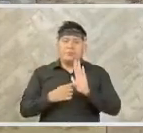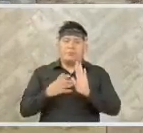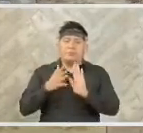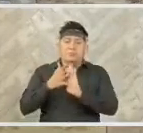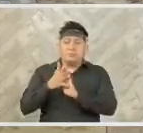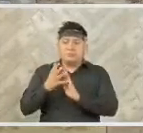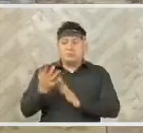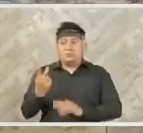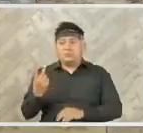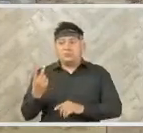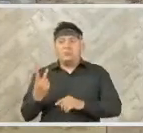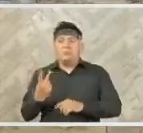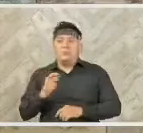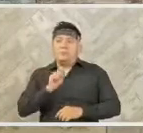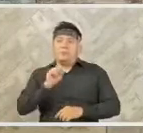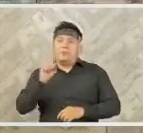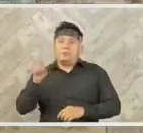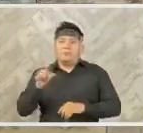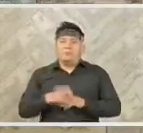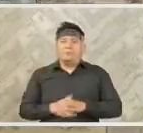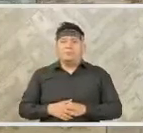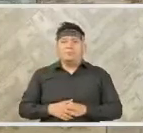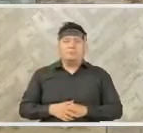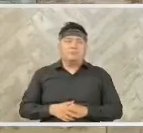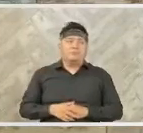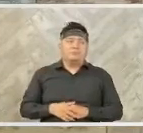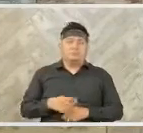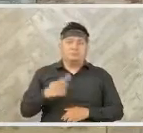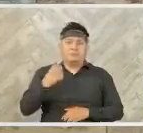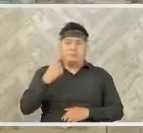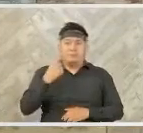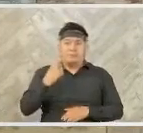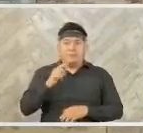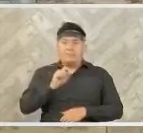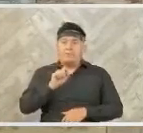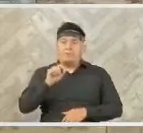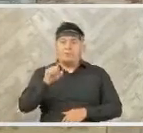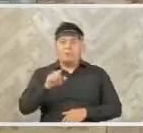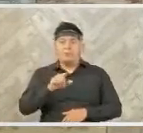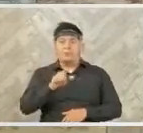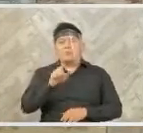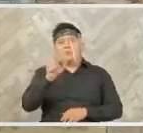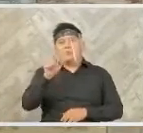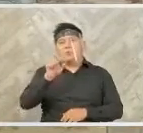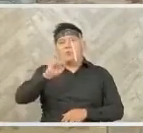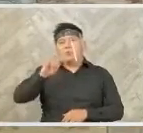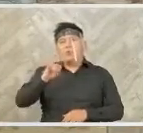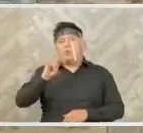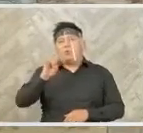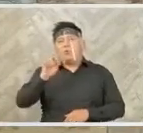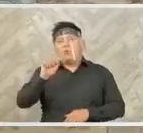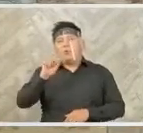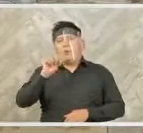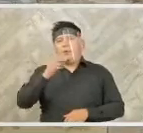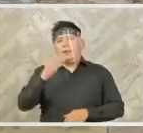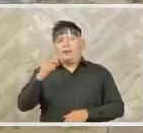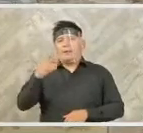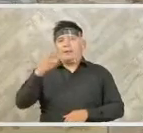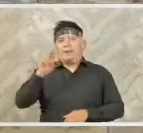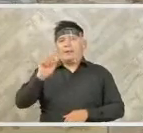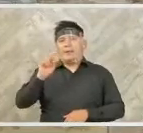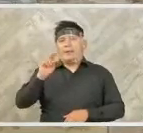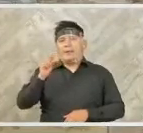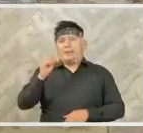La primera, por supuesto, dicta de la siguiente manera. Dice el señor Juan Granados. Juan, gracias por esta pregunta. Y